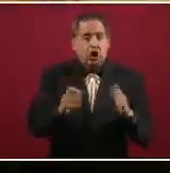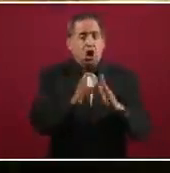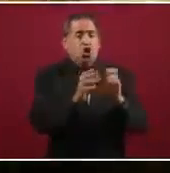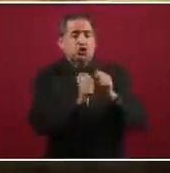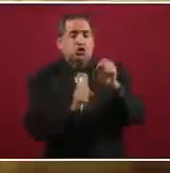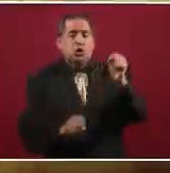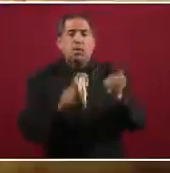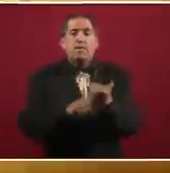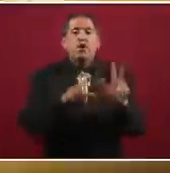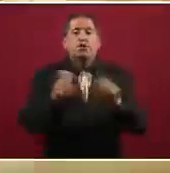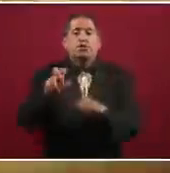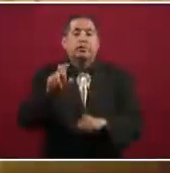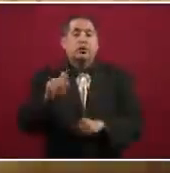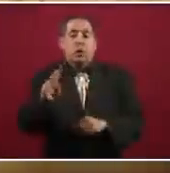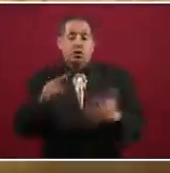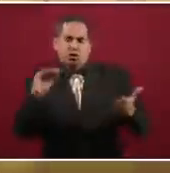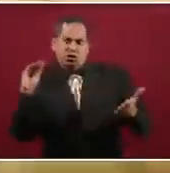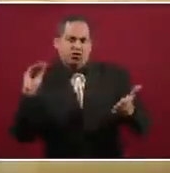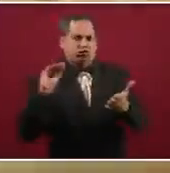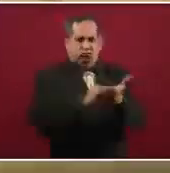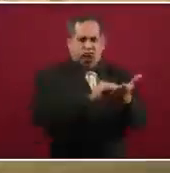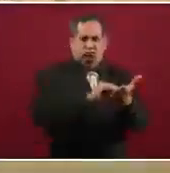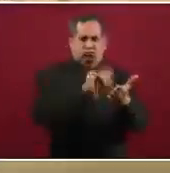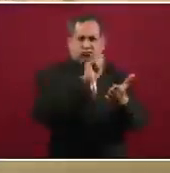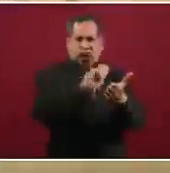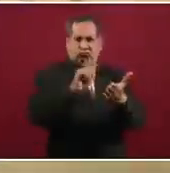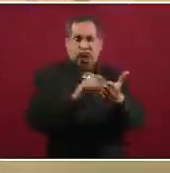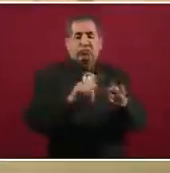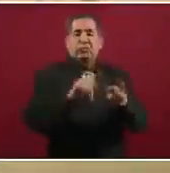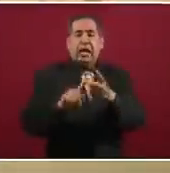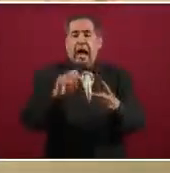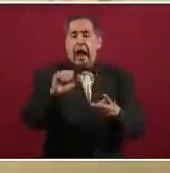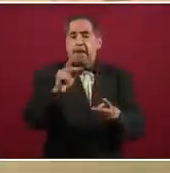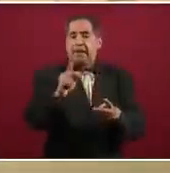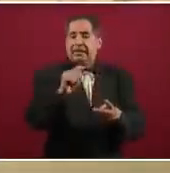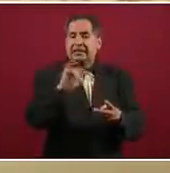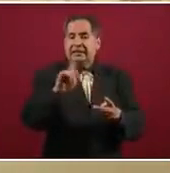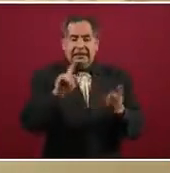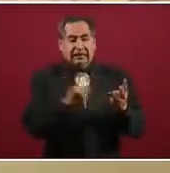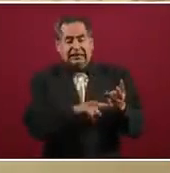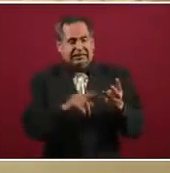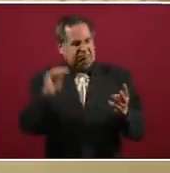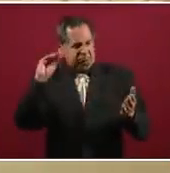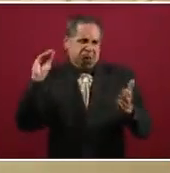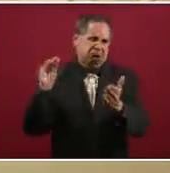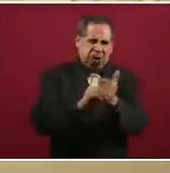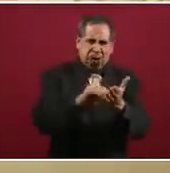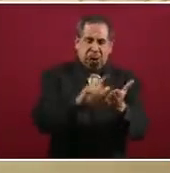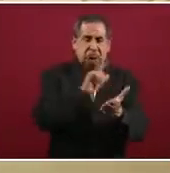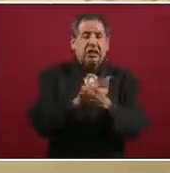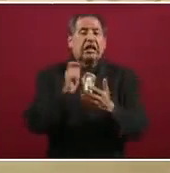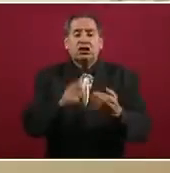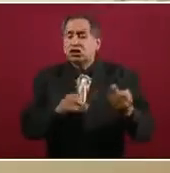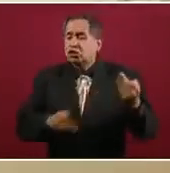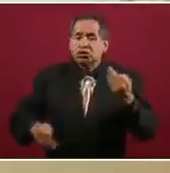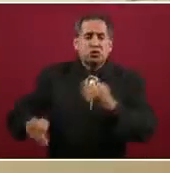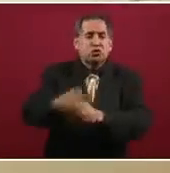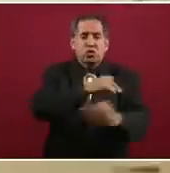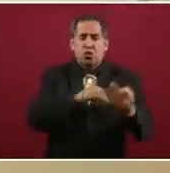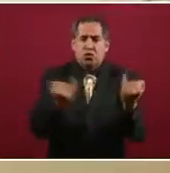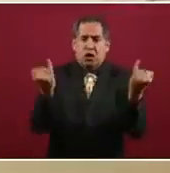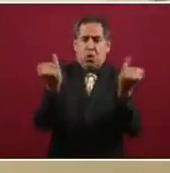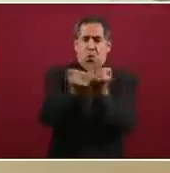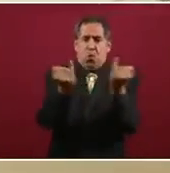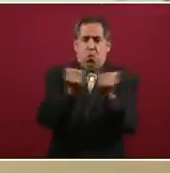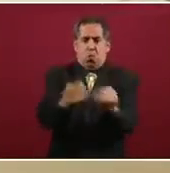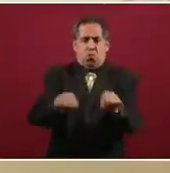de 1824, que se consagra en la Constitución de Apatzingán y en la Constitución de 24, que todos somos iguales ante la